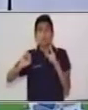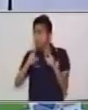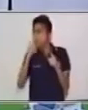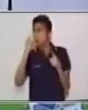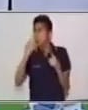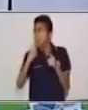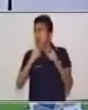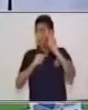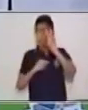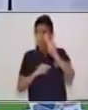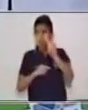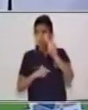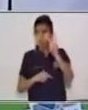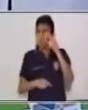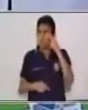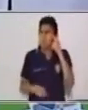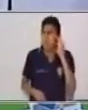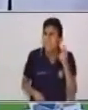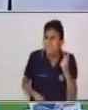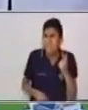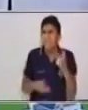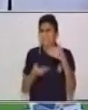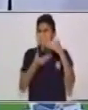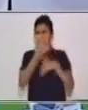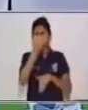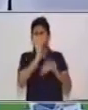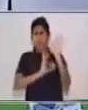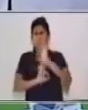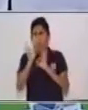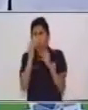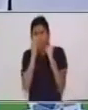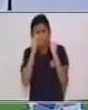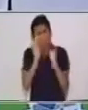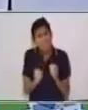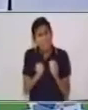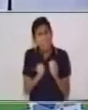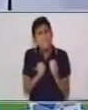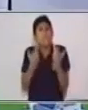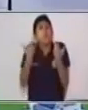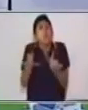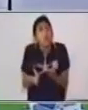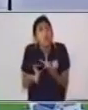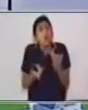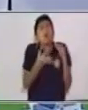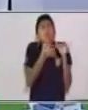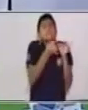dos oraciones, ¿será que van a ser simples o será que van a ser compuestas?